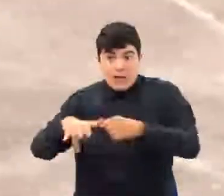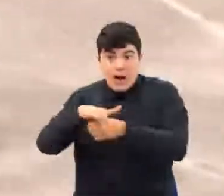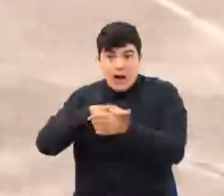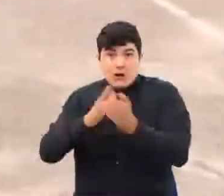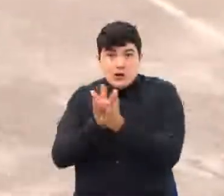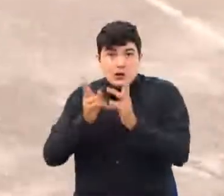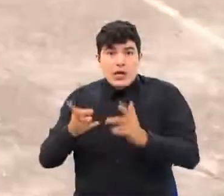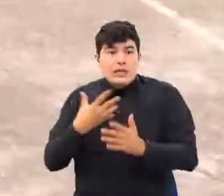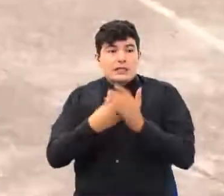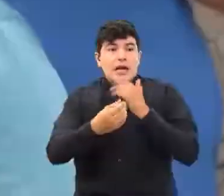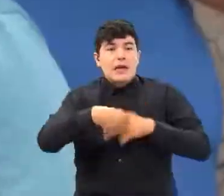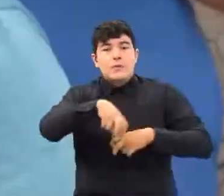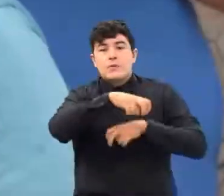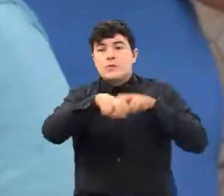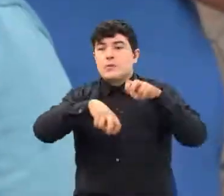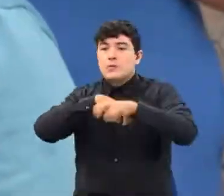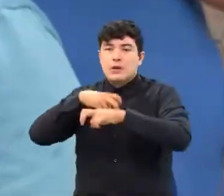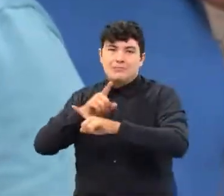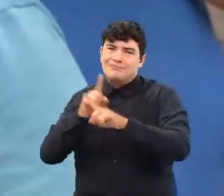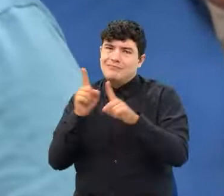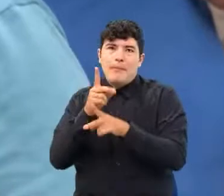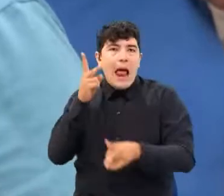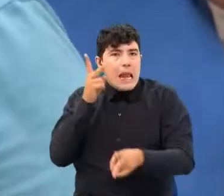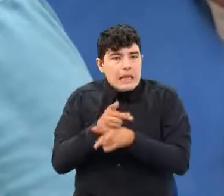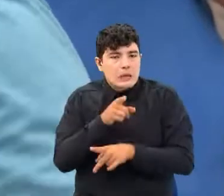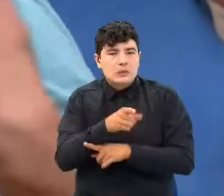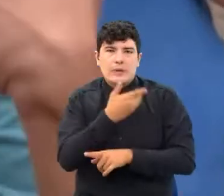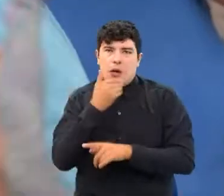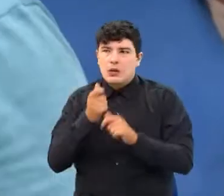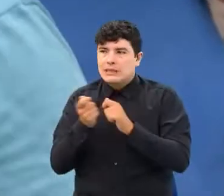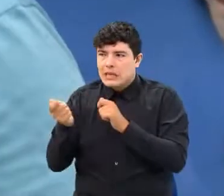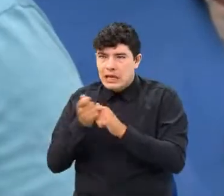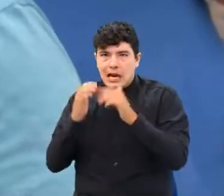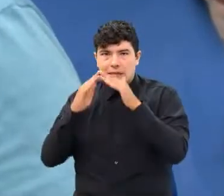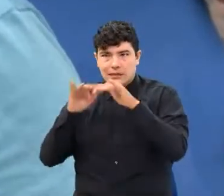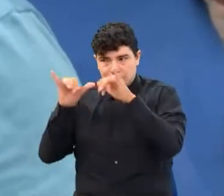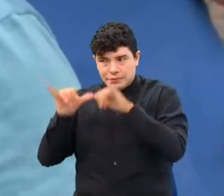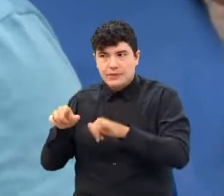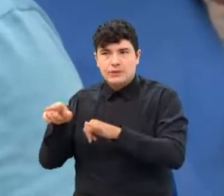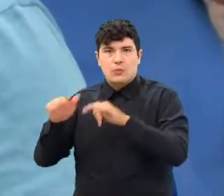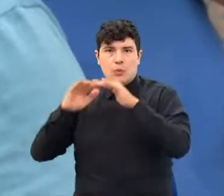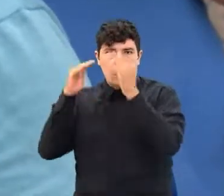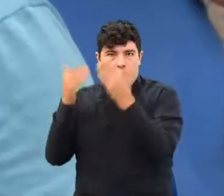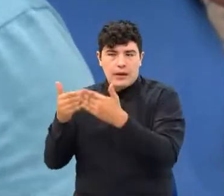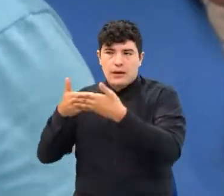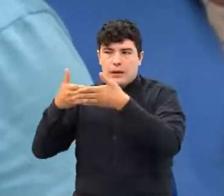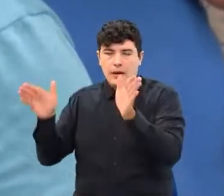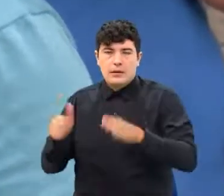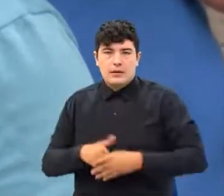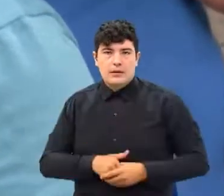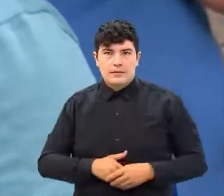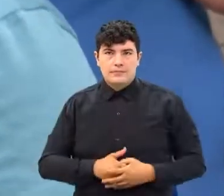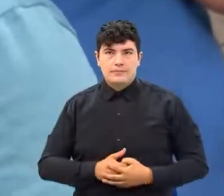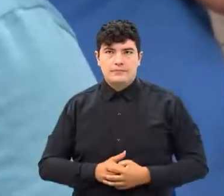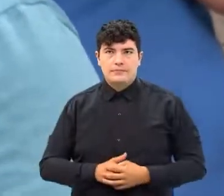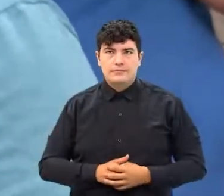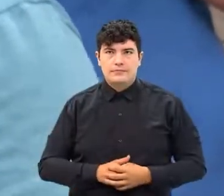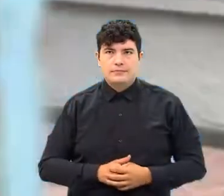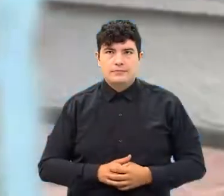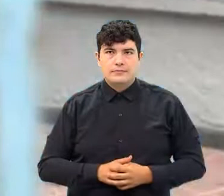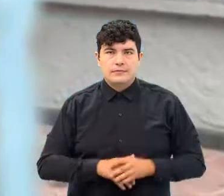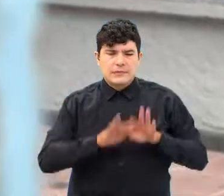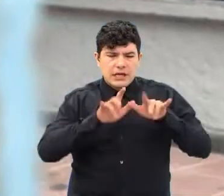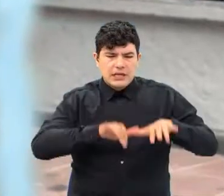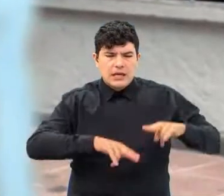bachilleres lo que nosotros le pedimos porque nosotros fuimos a averiguar con la secretaria de planeación y nos dice que el terreno de la urbe y